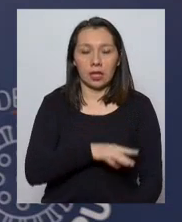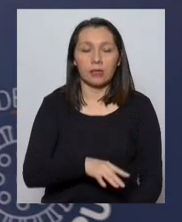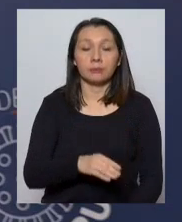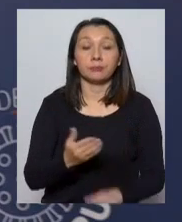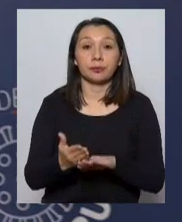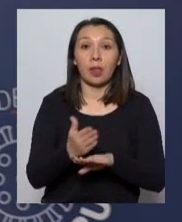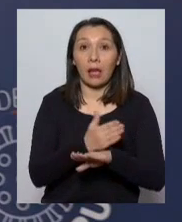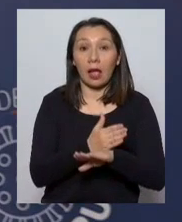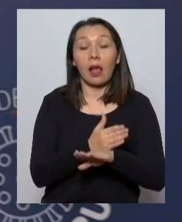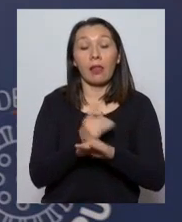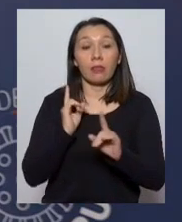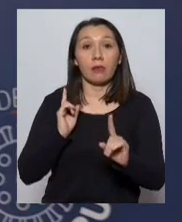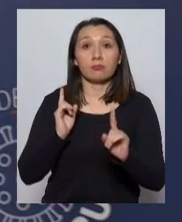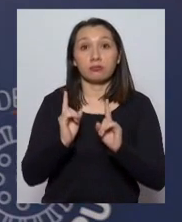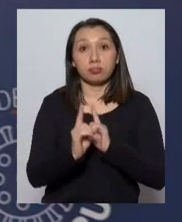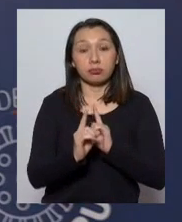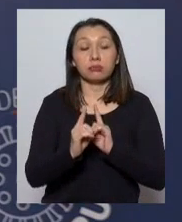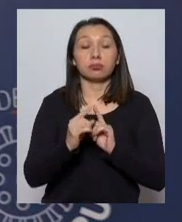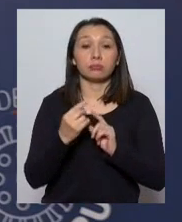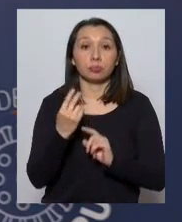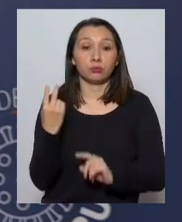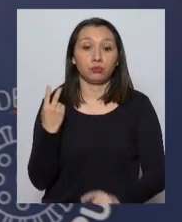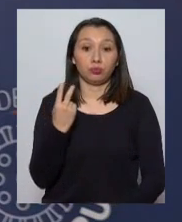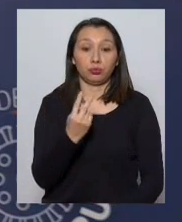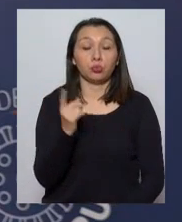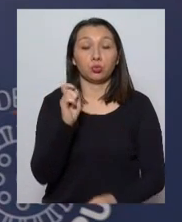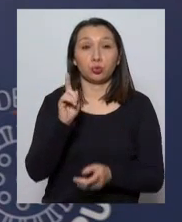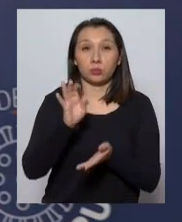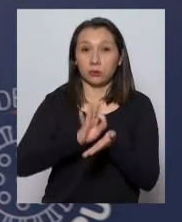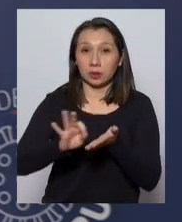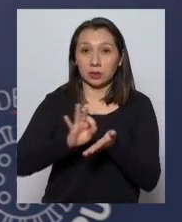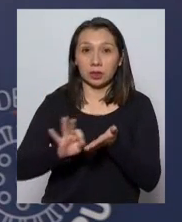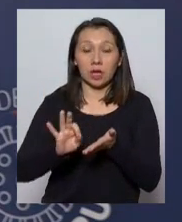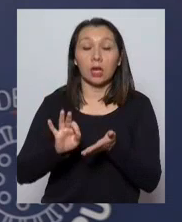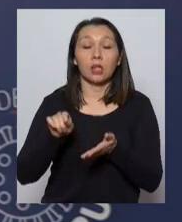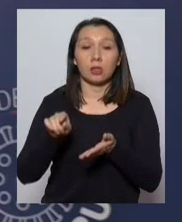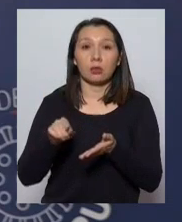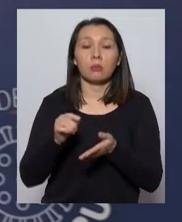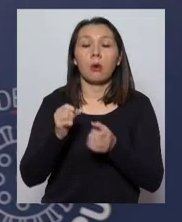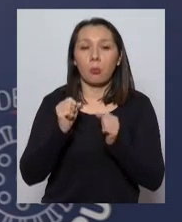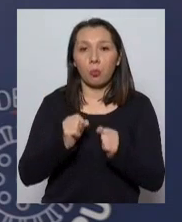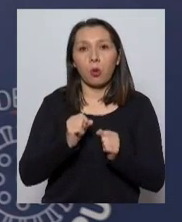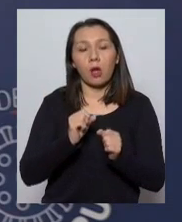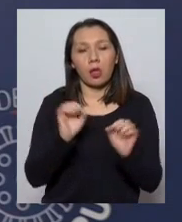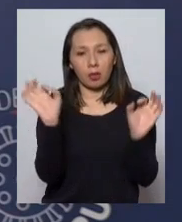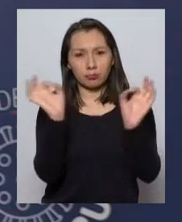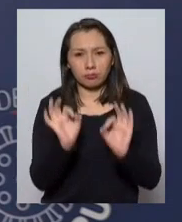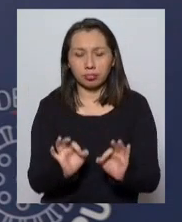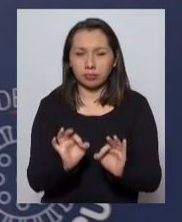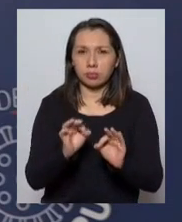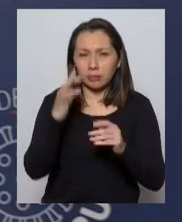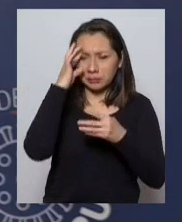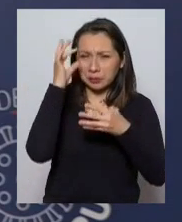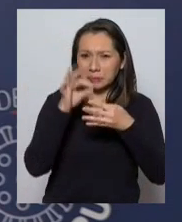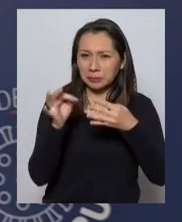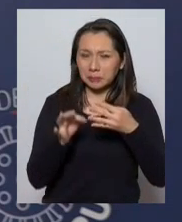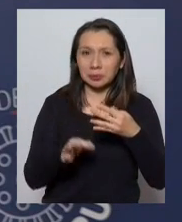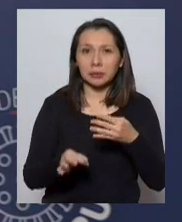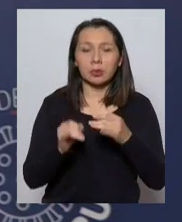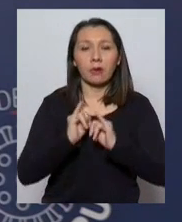antes de ceder la palabra a los subsecretarios para que se refieran en detalle a